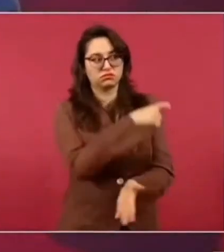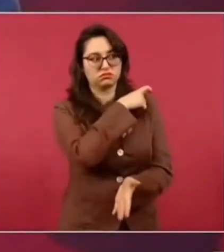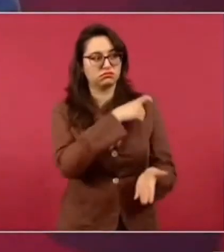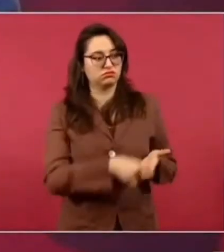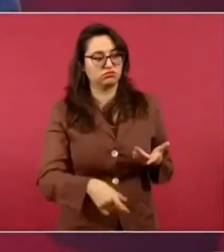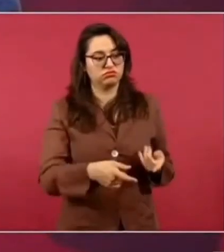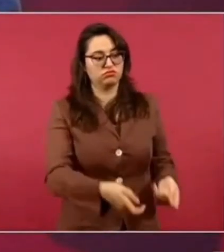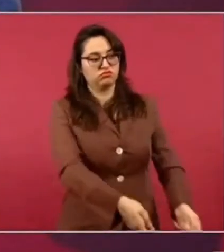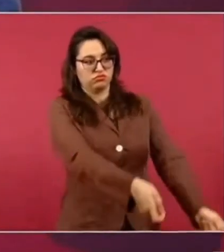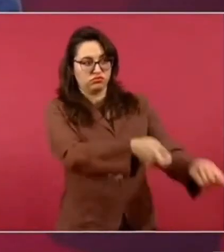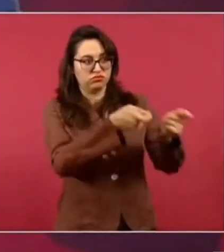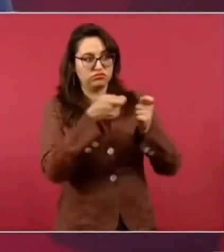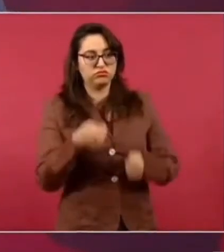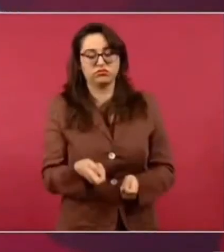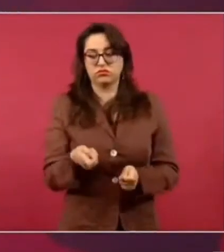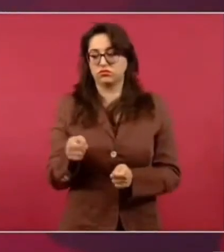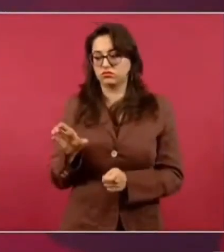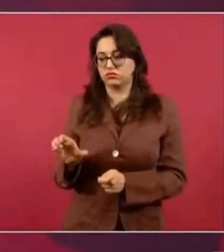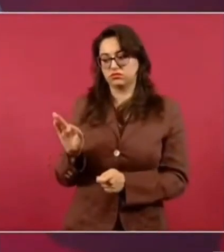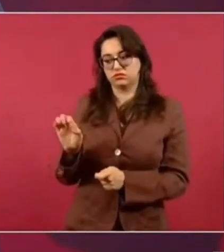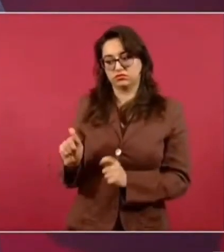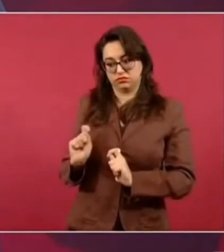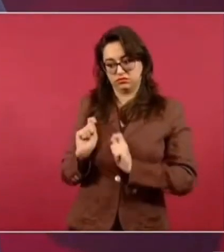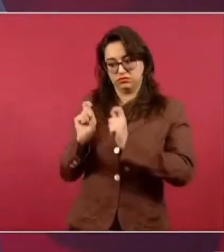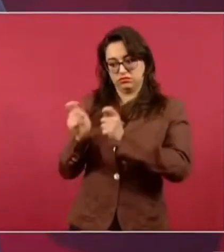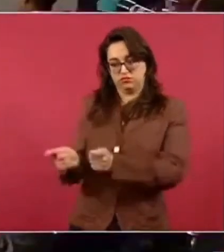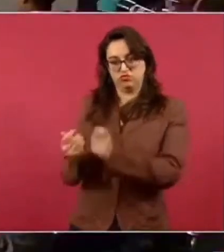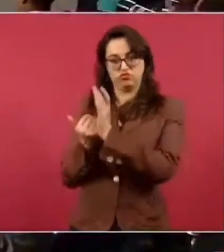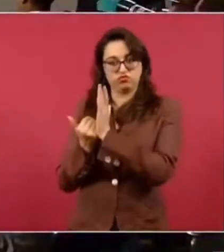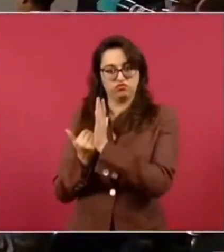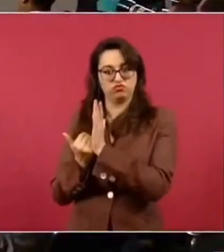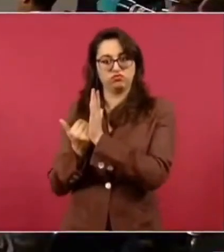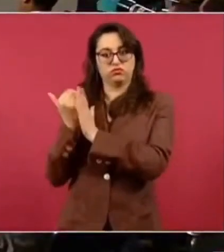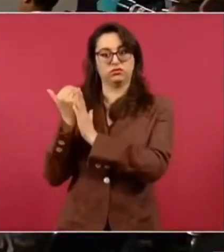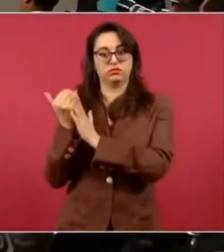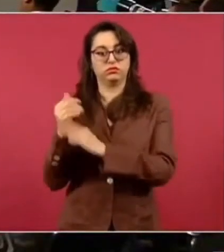Entendemos que el secretario de Hacienda se encuentra